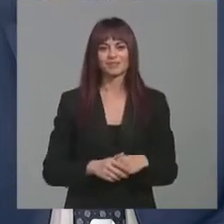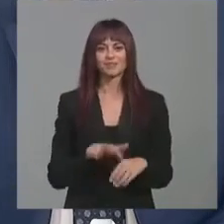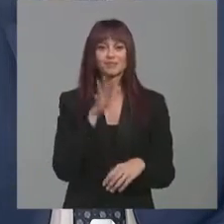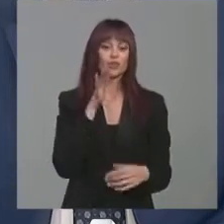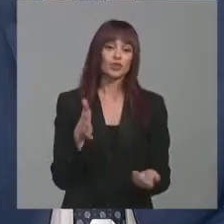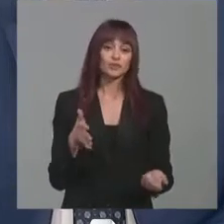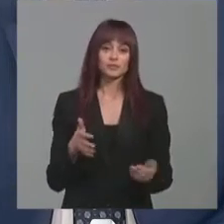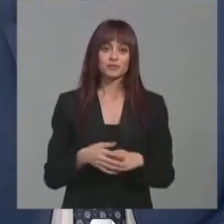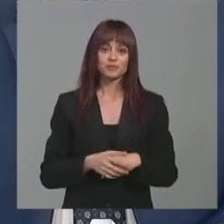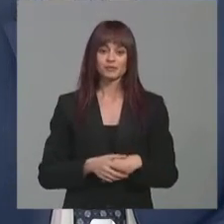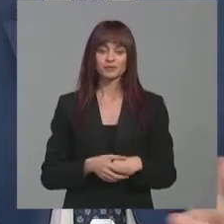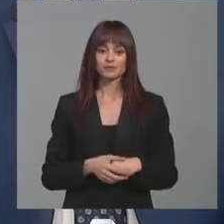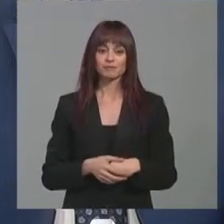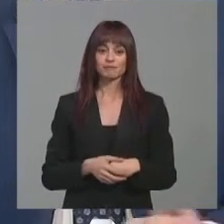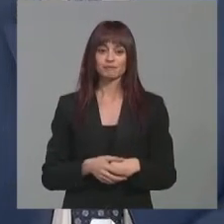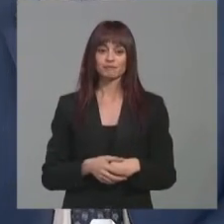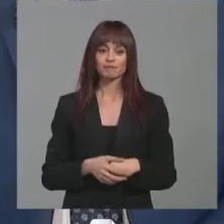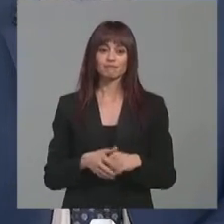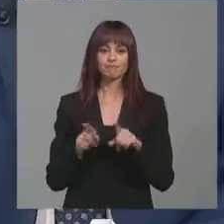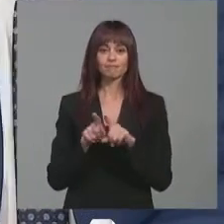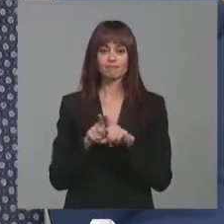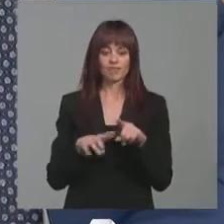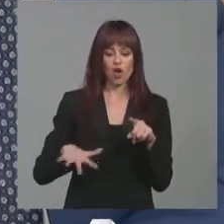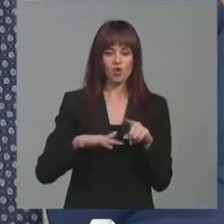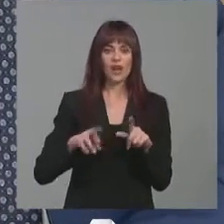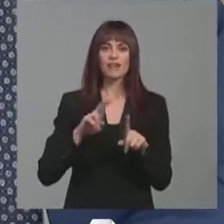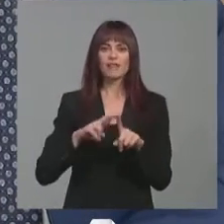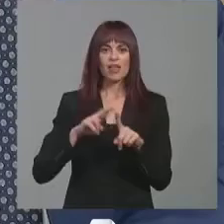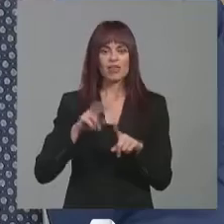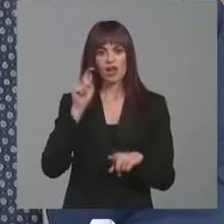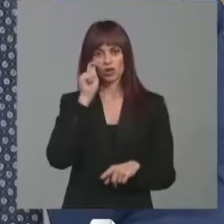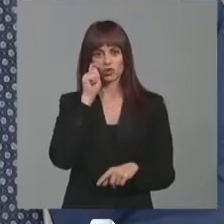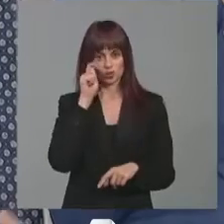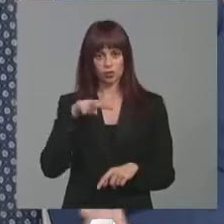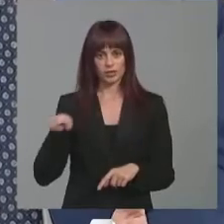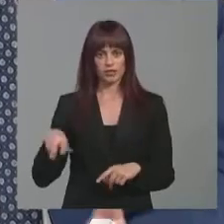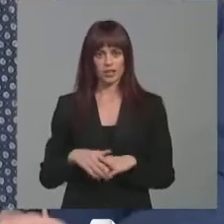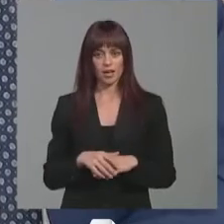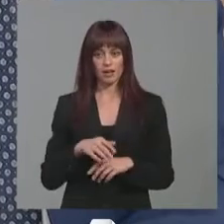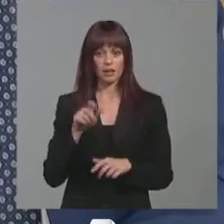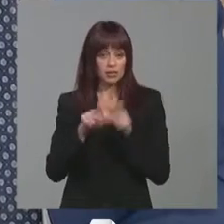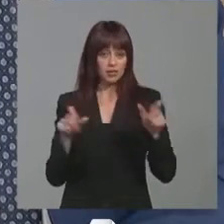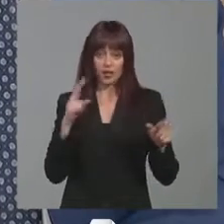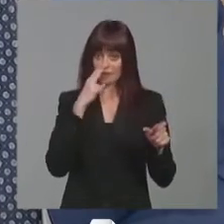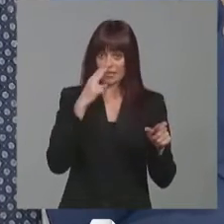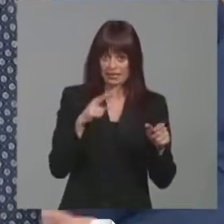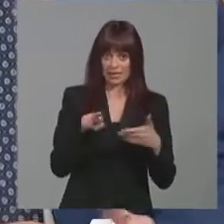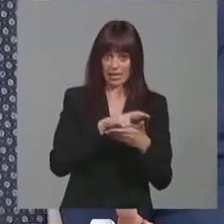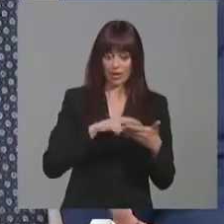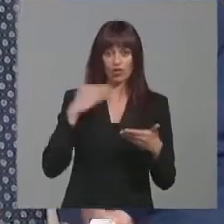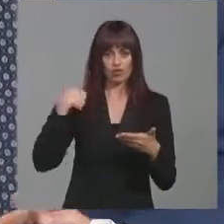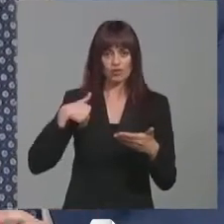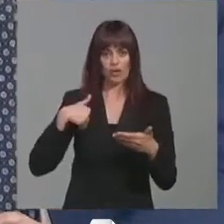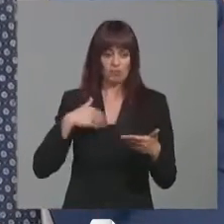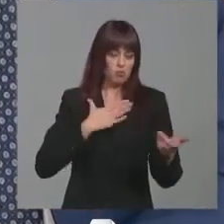bueno eh se ha convertido en un lugar de referencia turístico que muchos visitantes de la región ya se alojen en